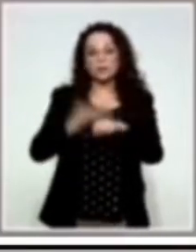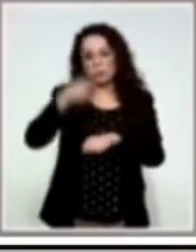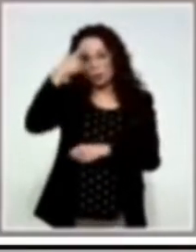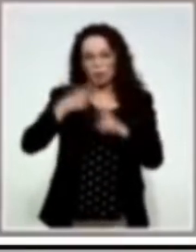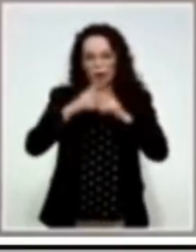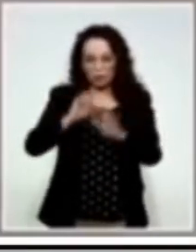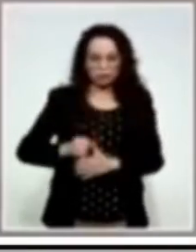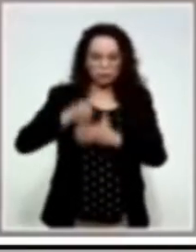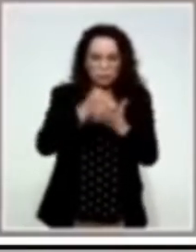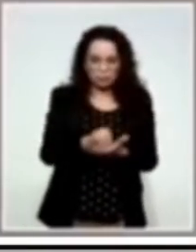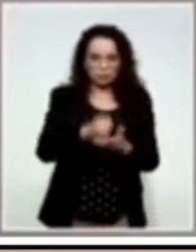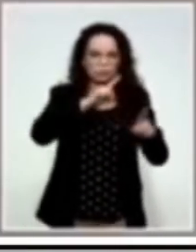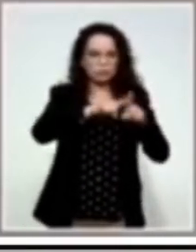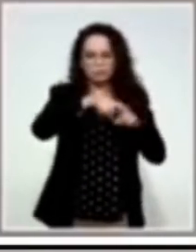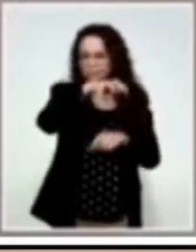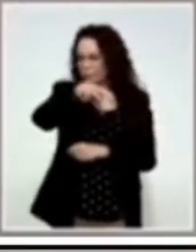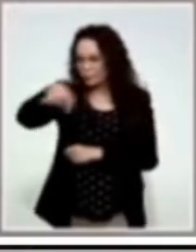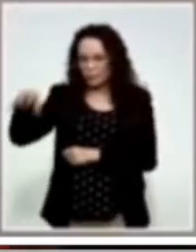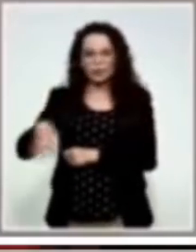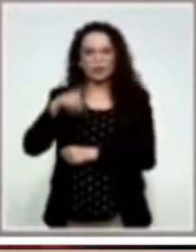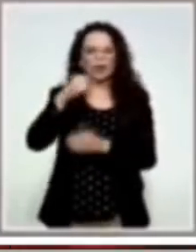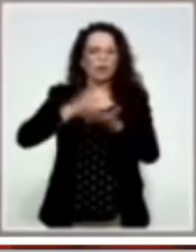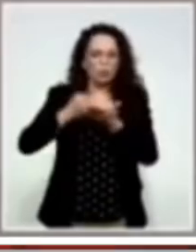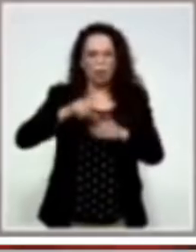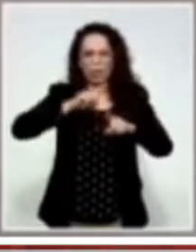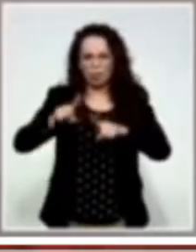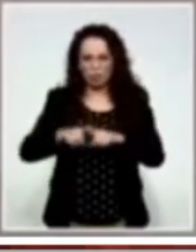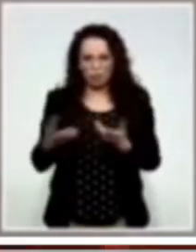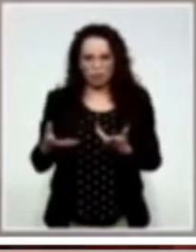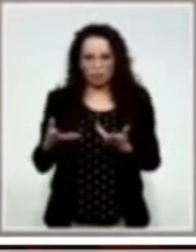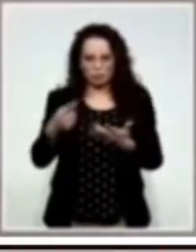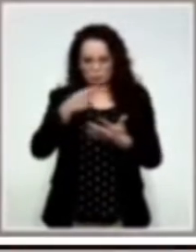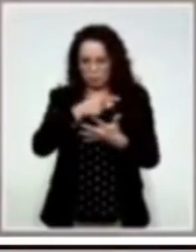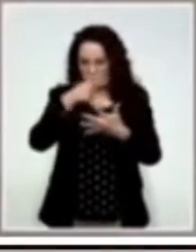hacendaria, la ley de extinción de dominio, la